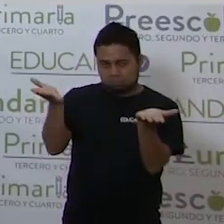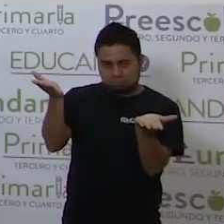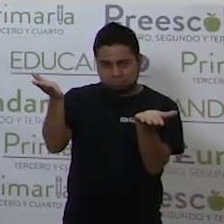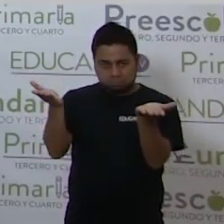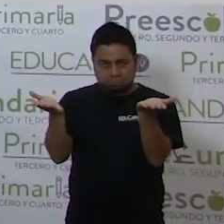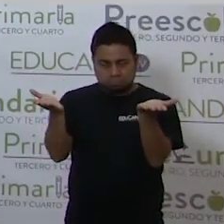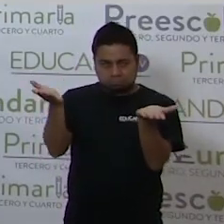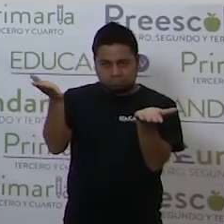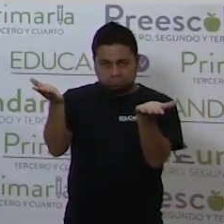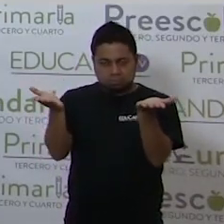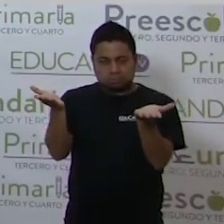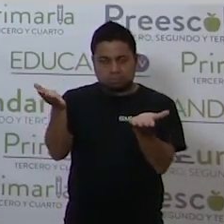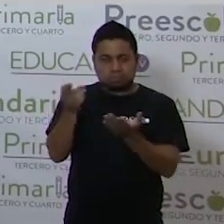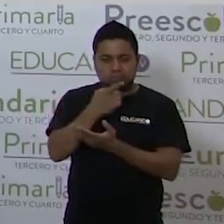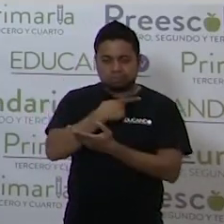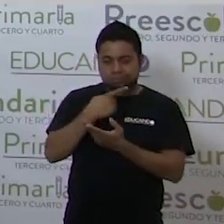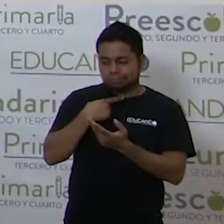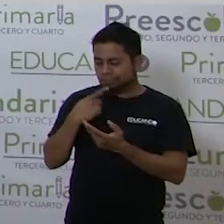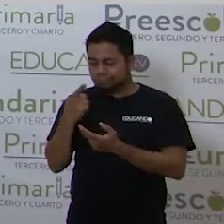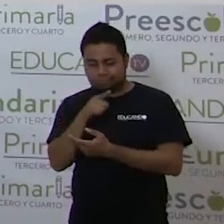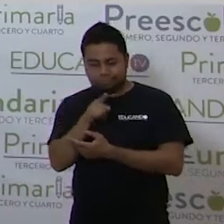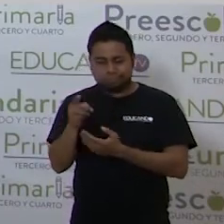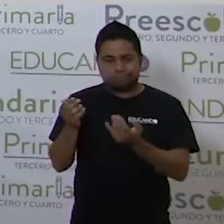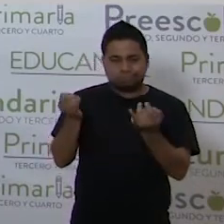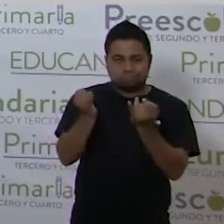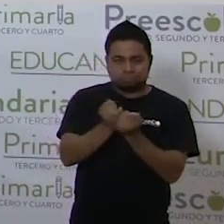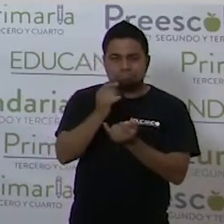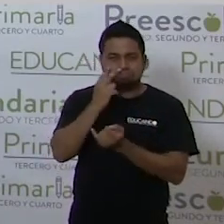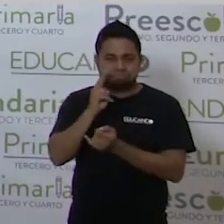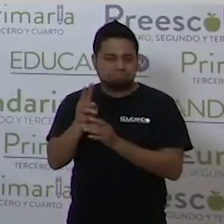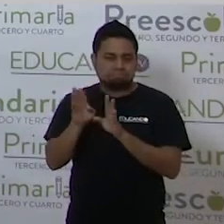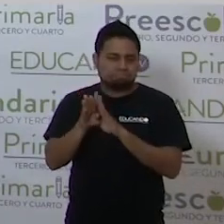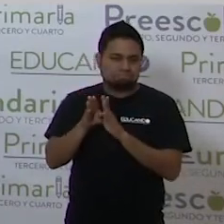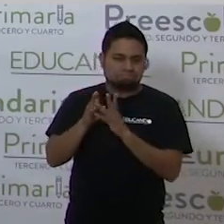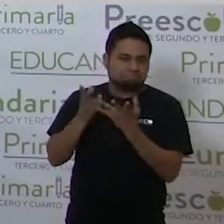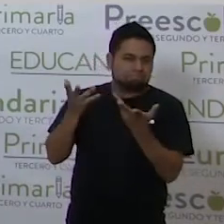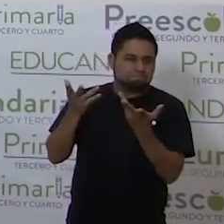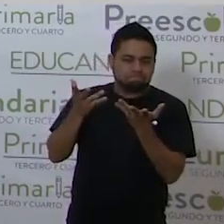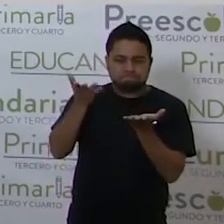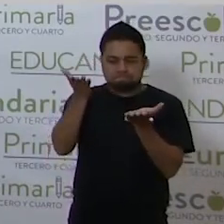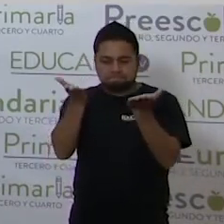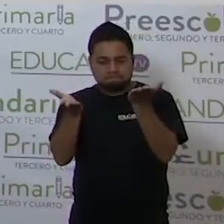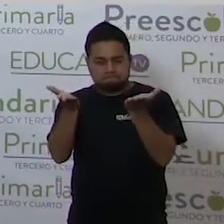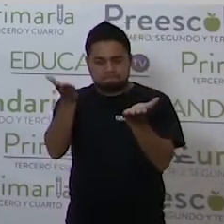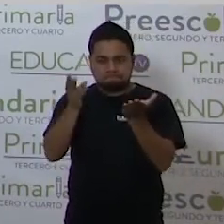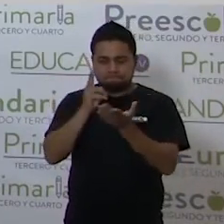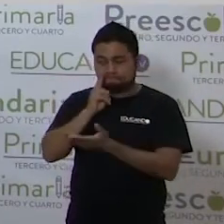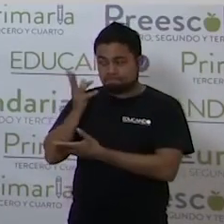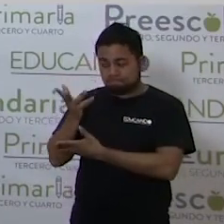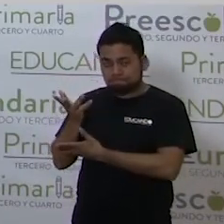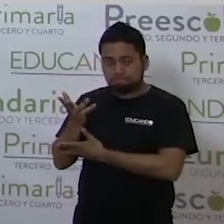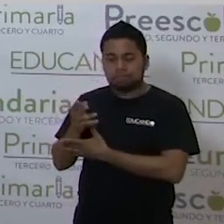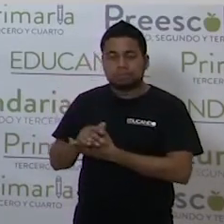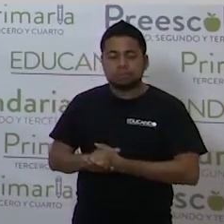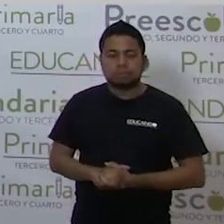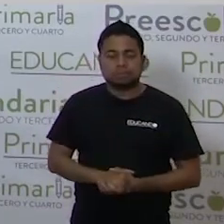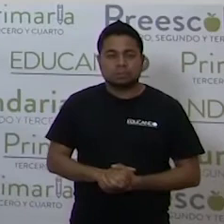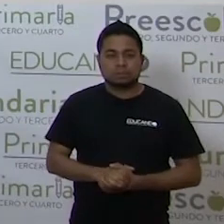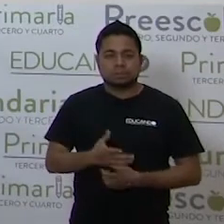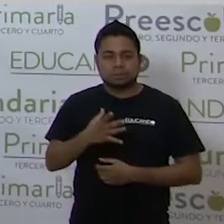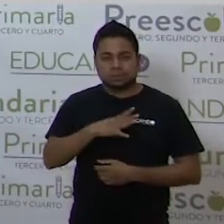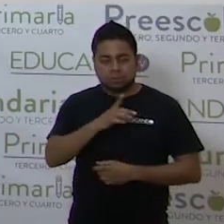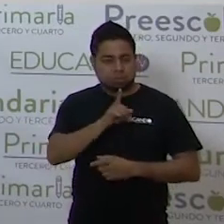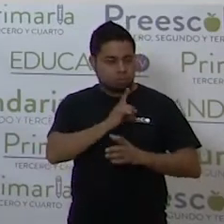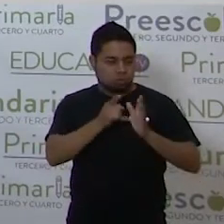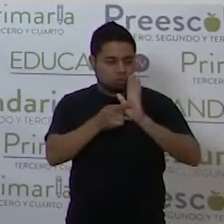tenemos que cumplir con la igualdad imaginemos la balanza de acuerdo tenemos entonces esta es una muestra